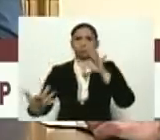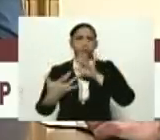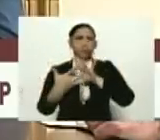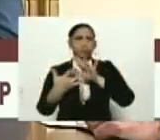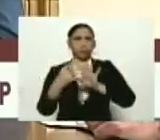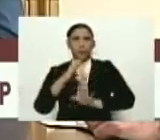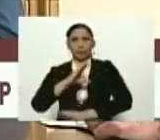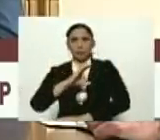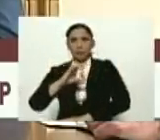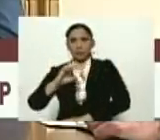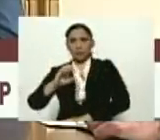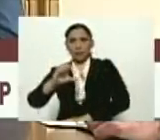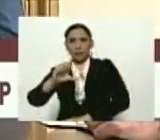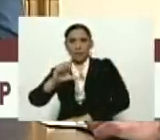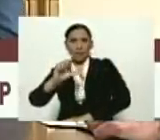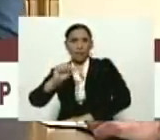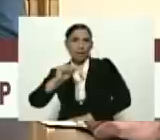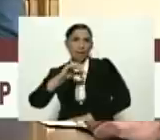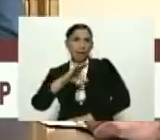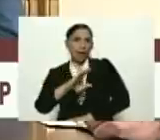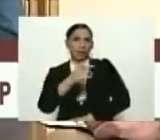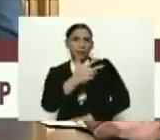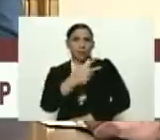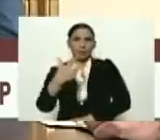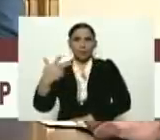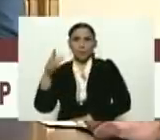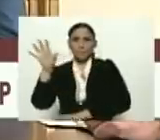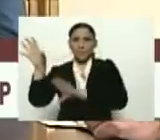CELAC, 33 países.